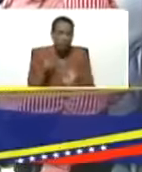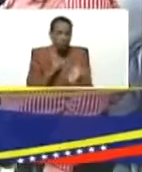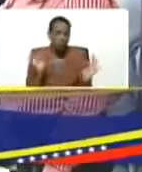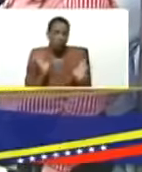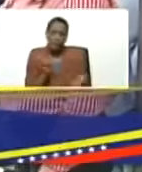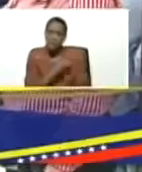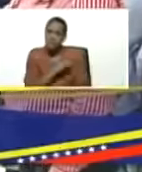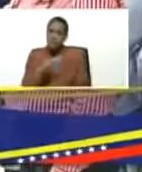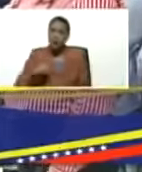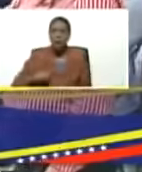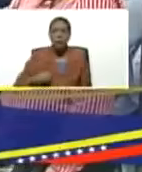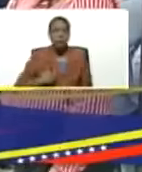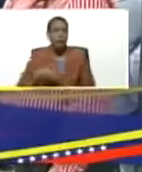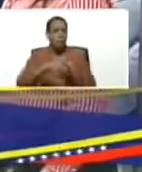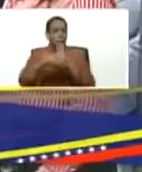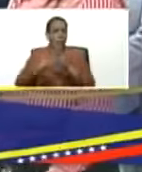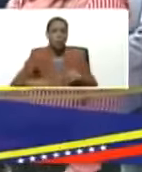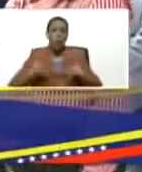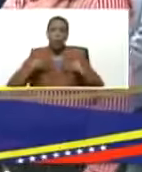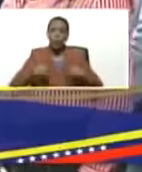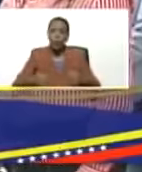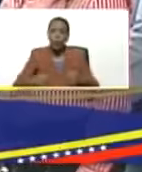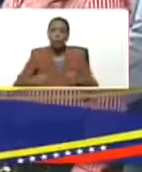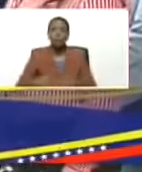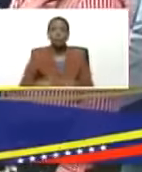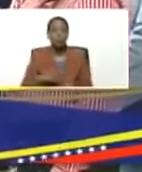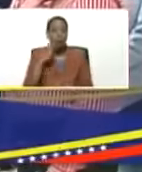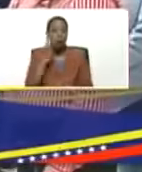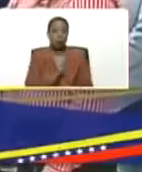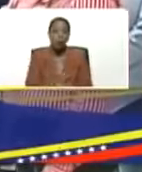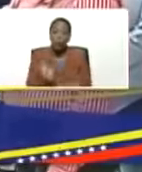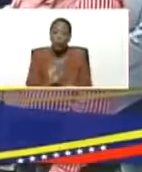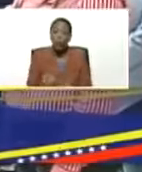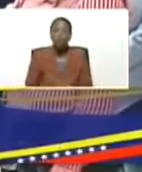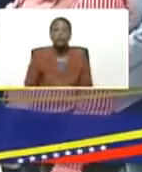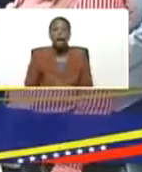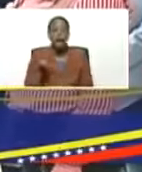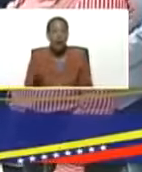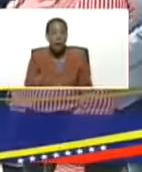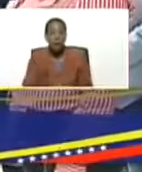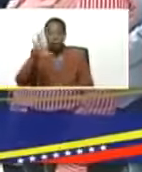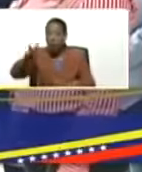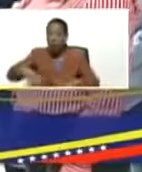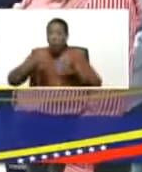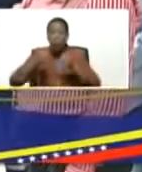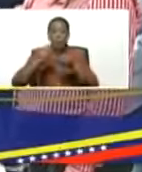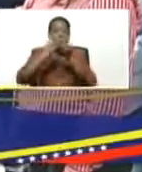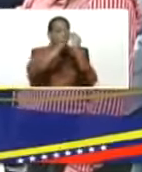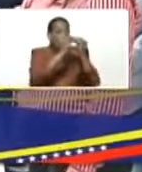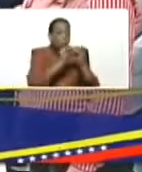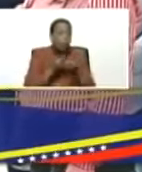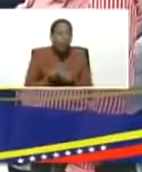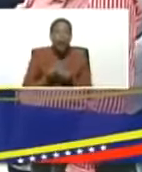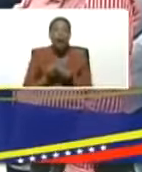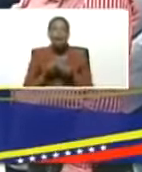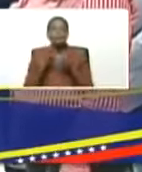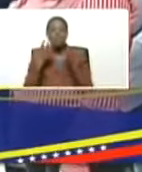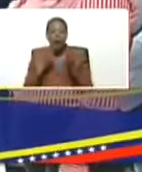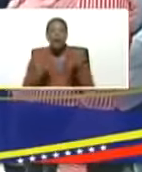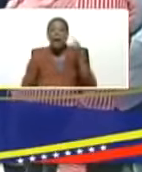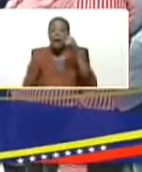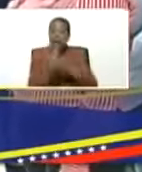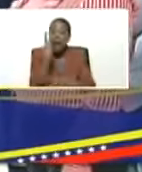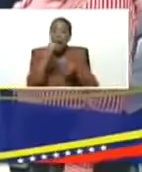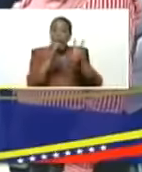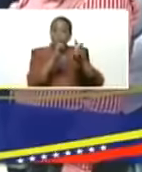a privatizar el derecho a la salud del pueblo. Al contrario, hay que recuperar todo lo que haya que recuperar y construir